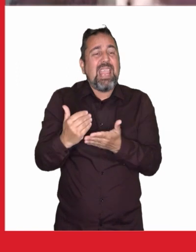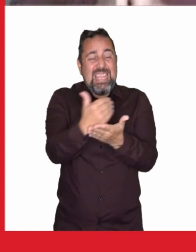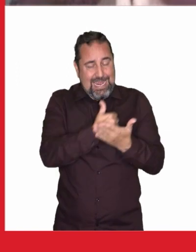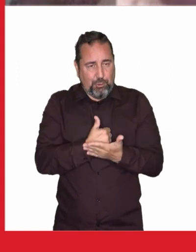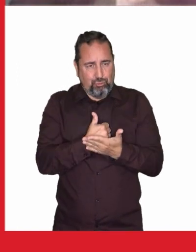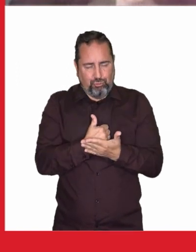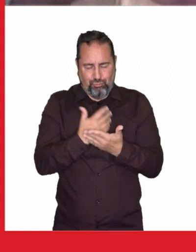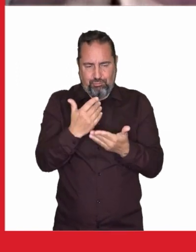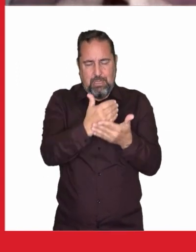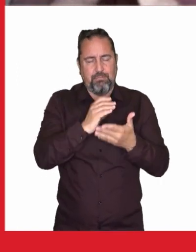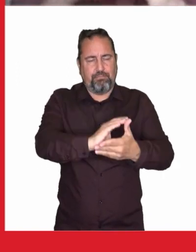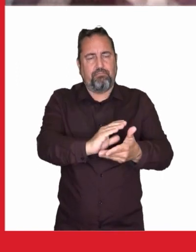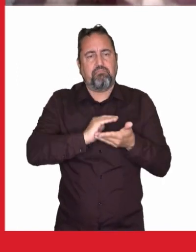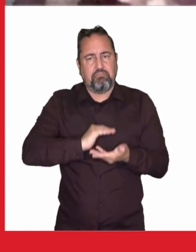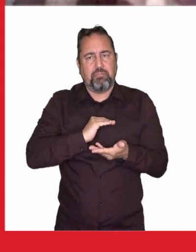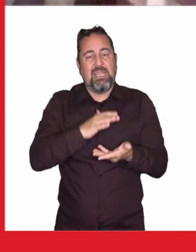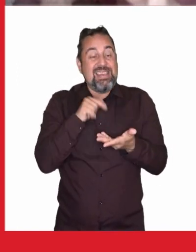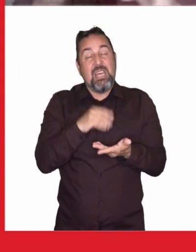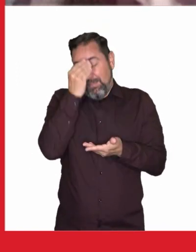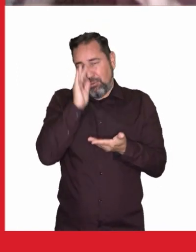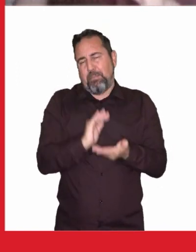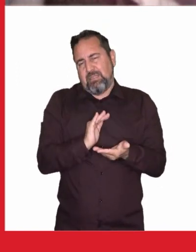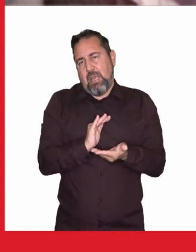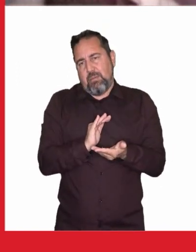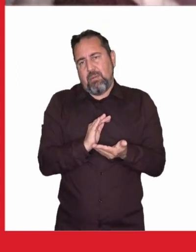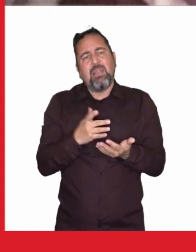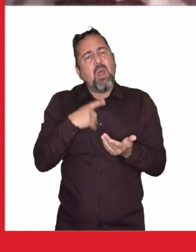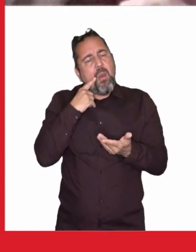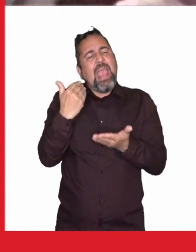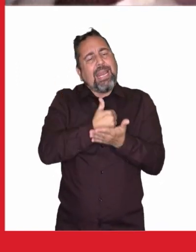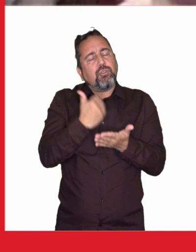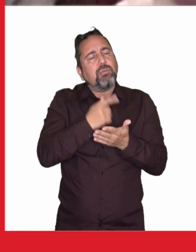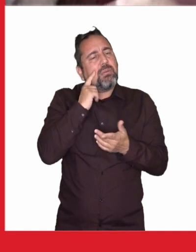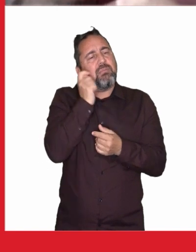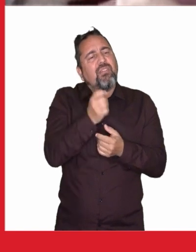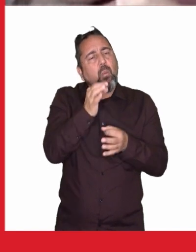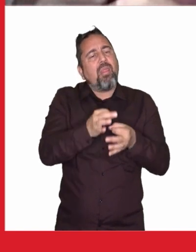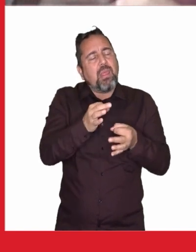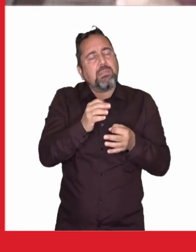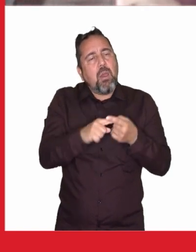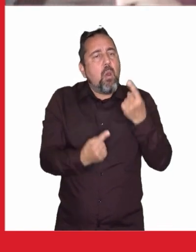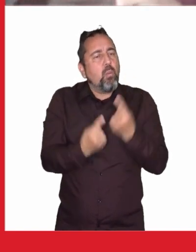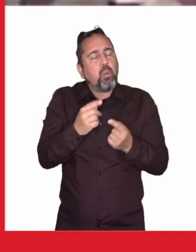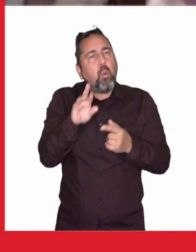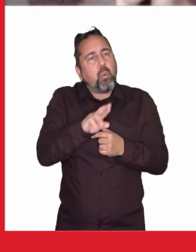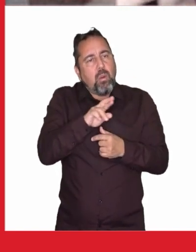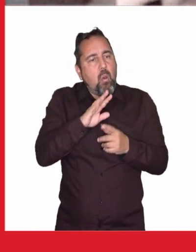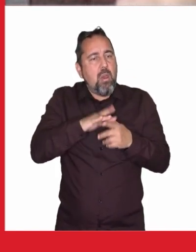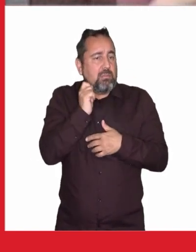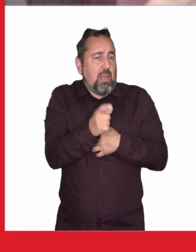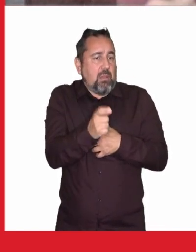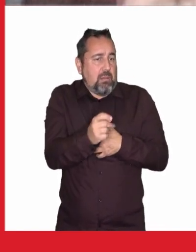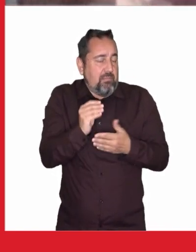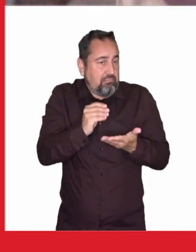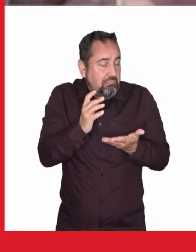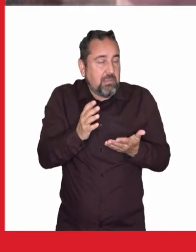vuestras reflexiones, es, con los ingresos vamos a pensar básicamente con qué frecuencia se producen, es decir,